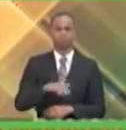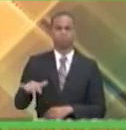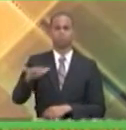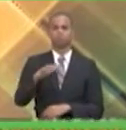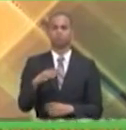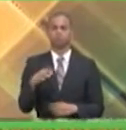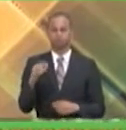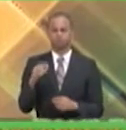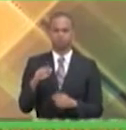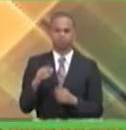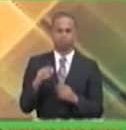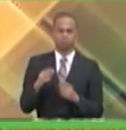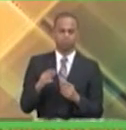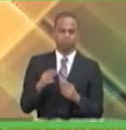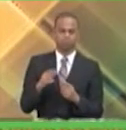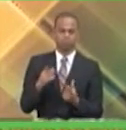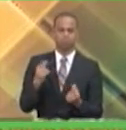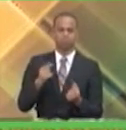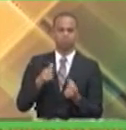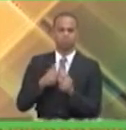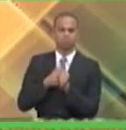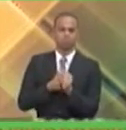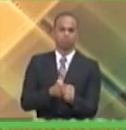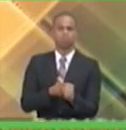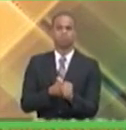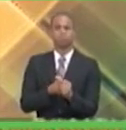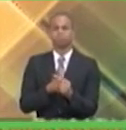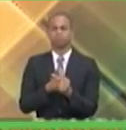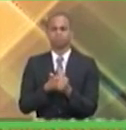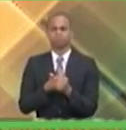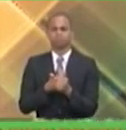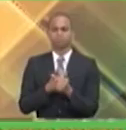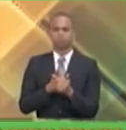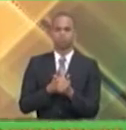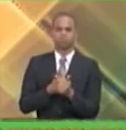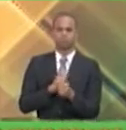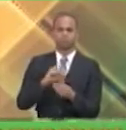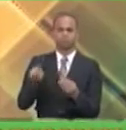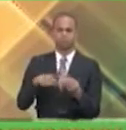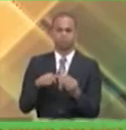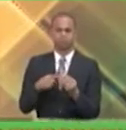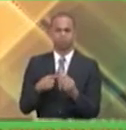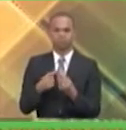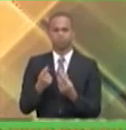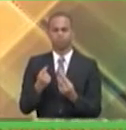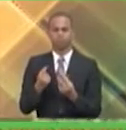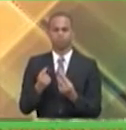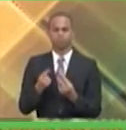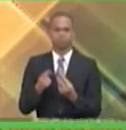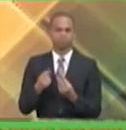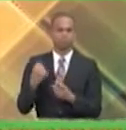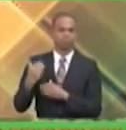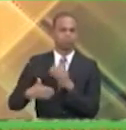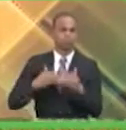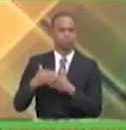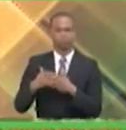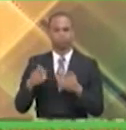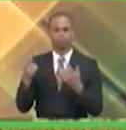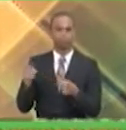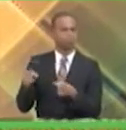son ganadores, entonces le damos el seguimiento de ver qué sigue, cómo